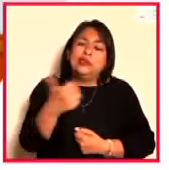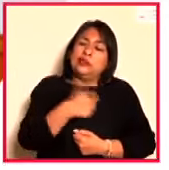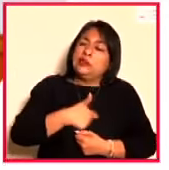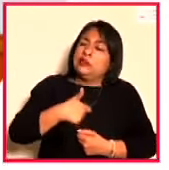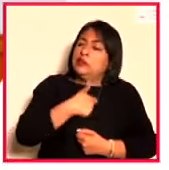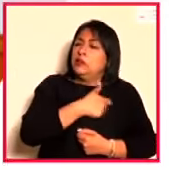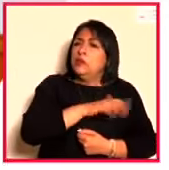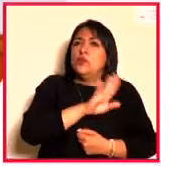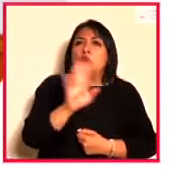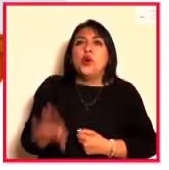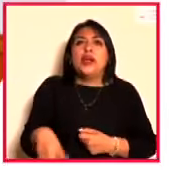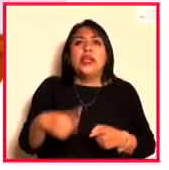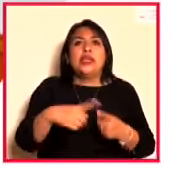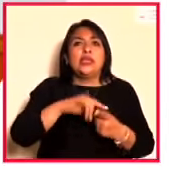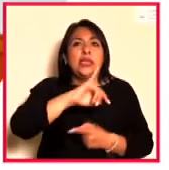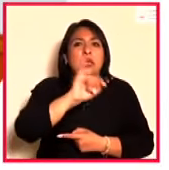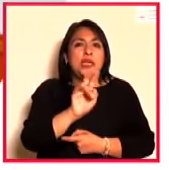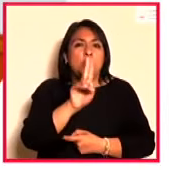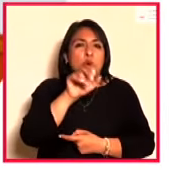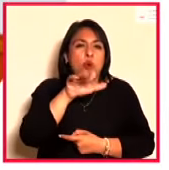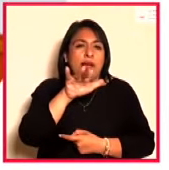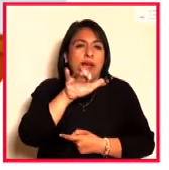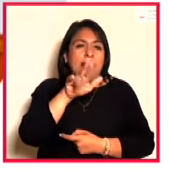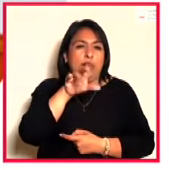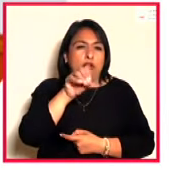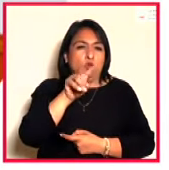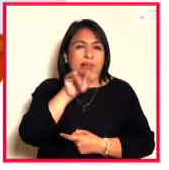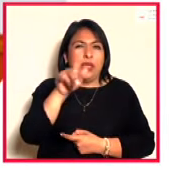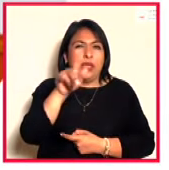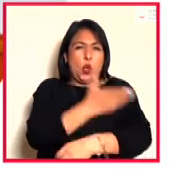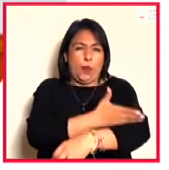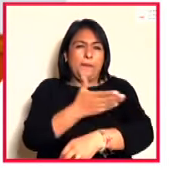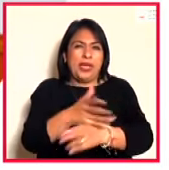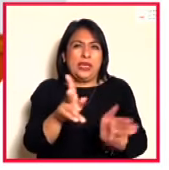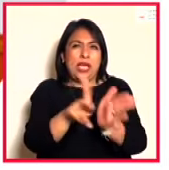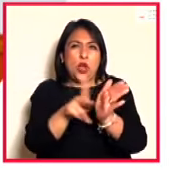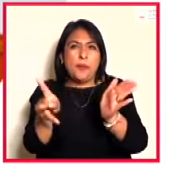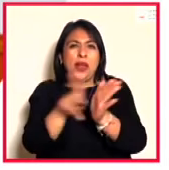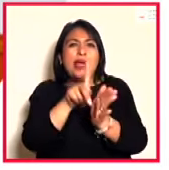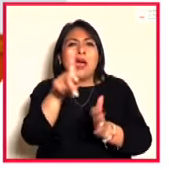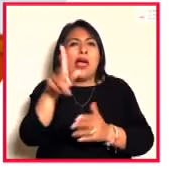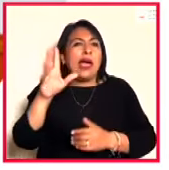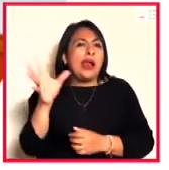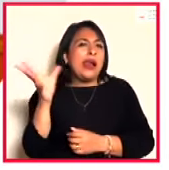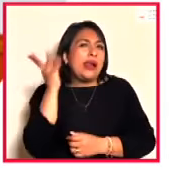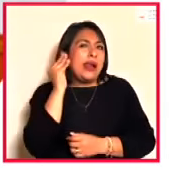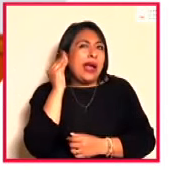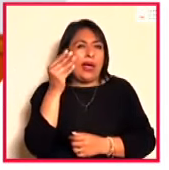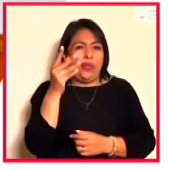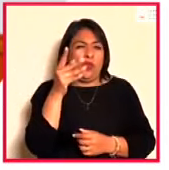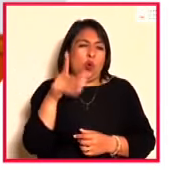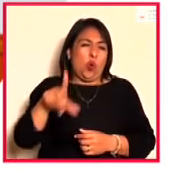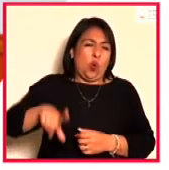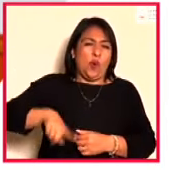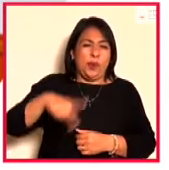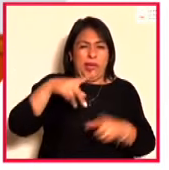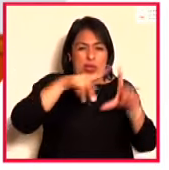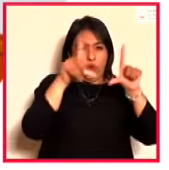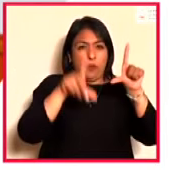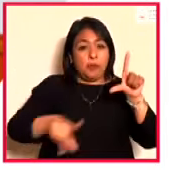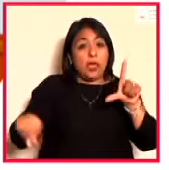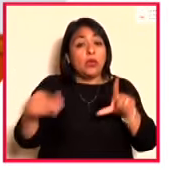lamentable, de Juan Carlos Valdés, un compañero periodista cultural referente de la radio pública de nuestro país, una trayectoria en